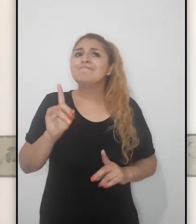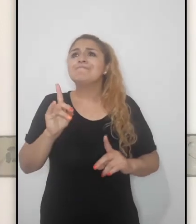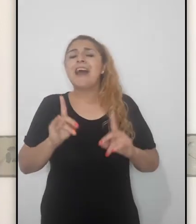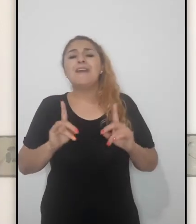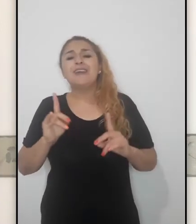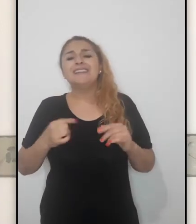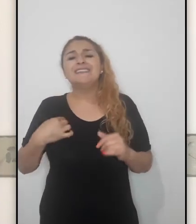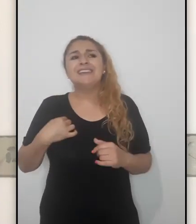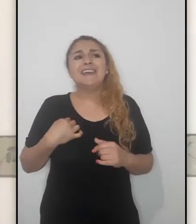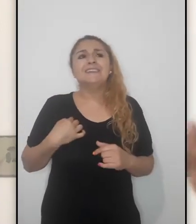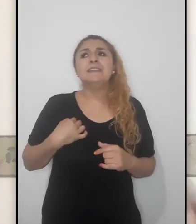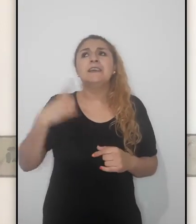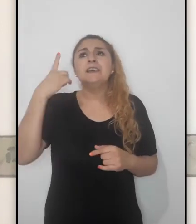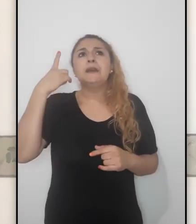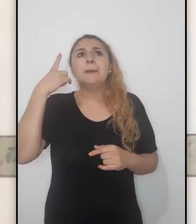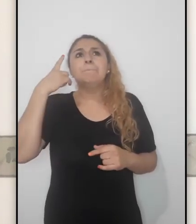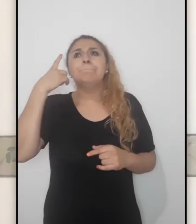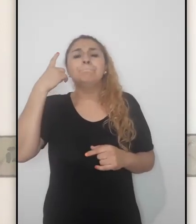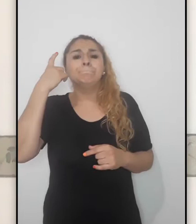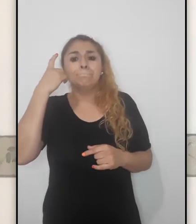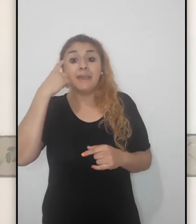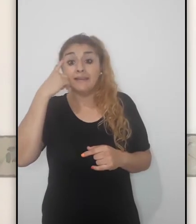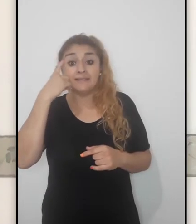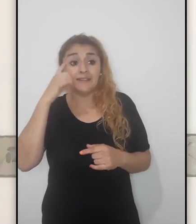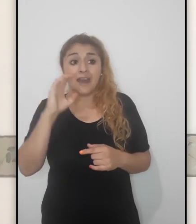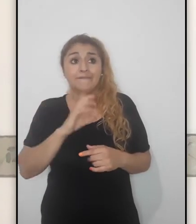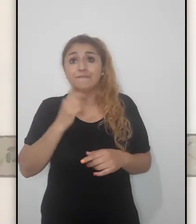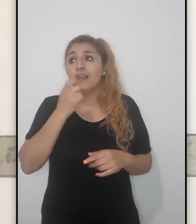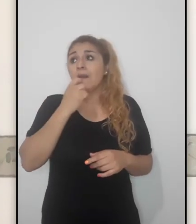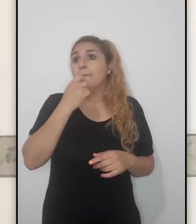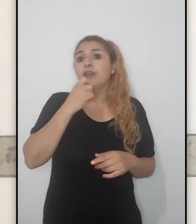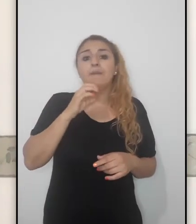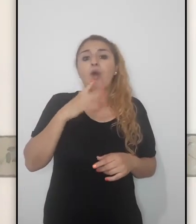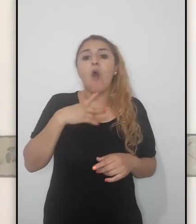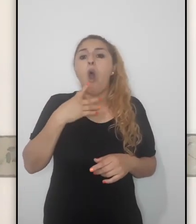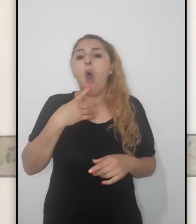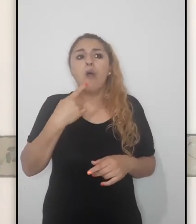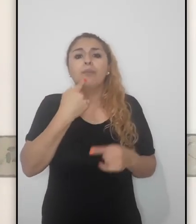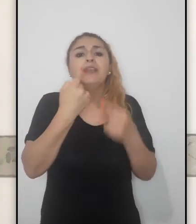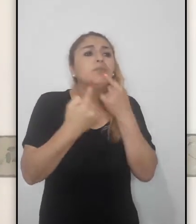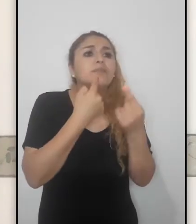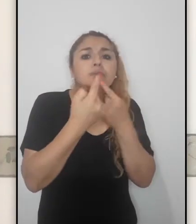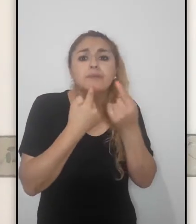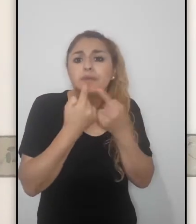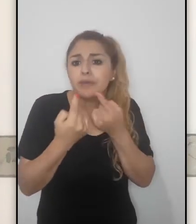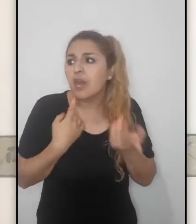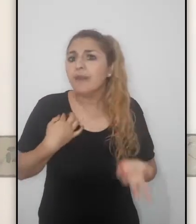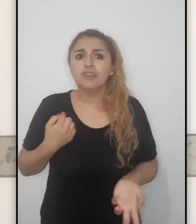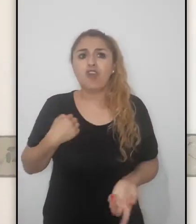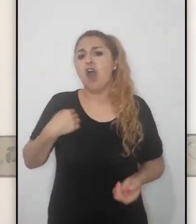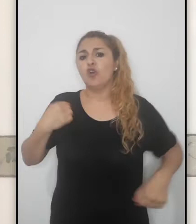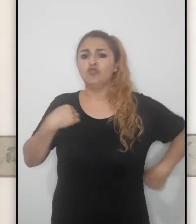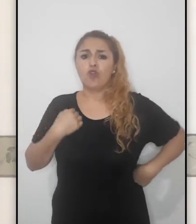una infinita cantidad de puntos de vista y opiniones pero solo